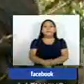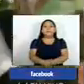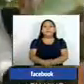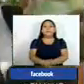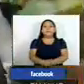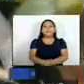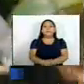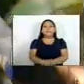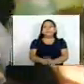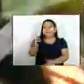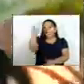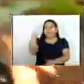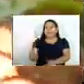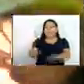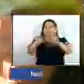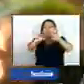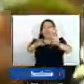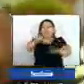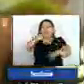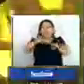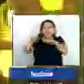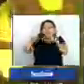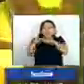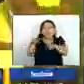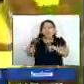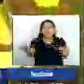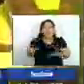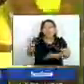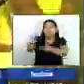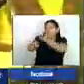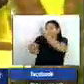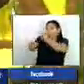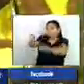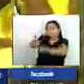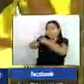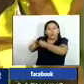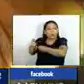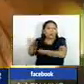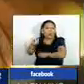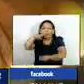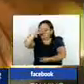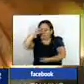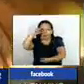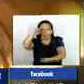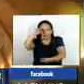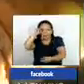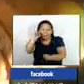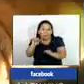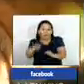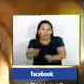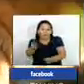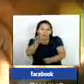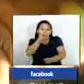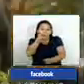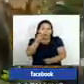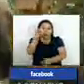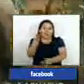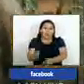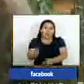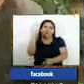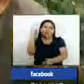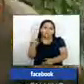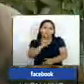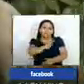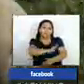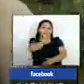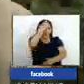A sus 85 años, cortar café se ha vuelto la única opción de Don Pedro para ganarse el sustento diario y el